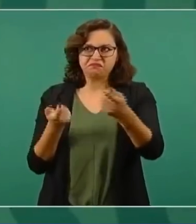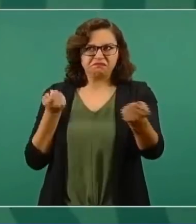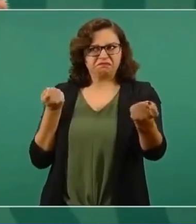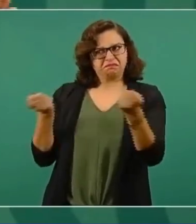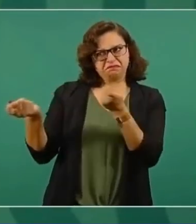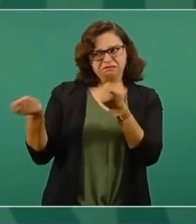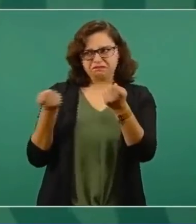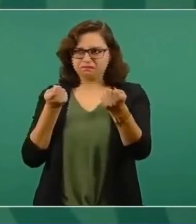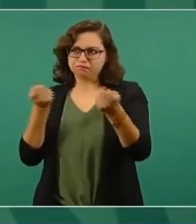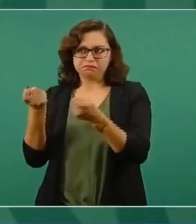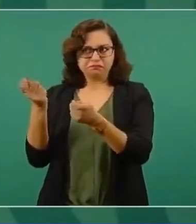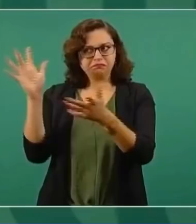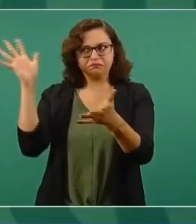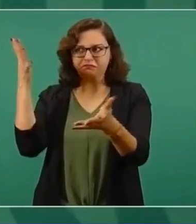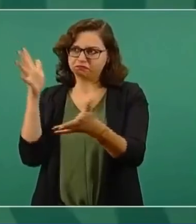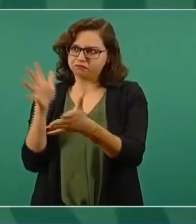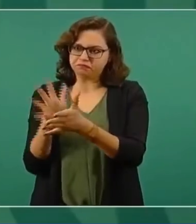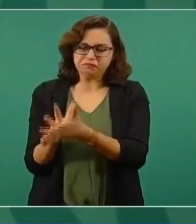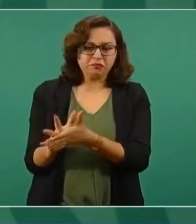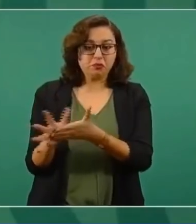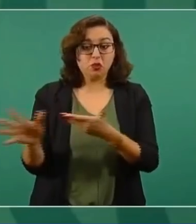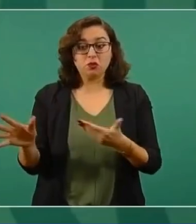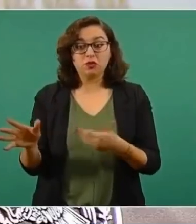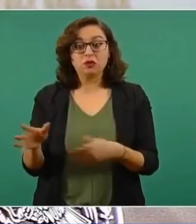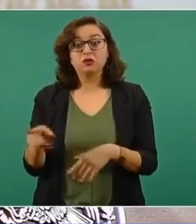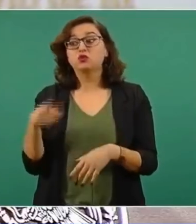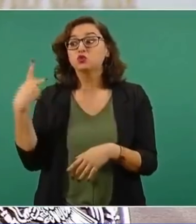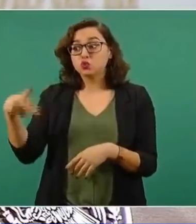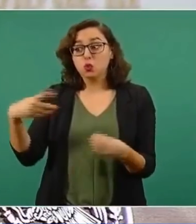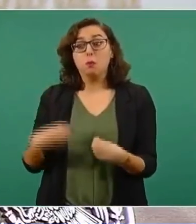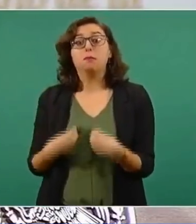Pemex, arriesgando su vida. Uno de ellos